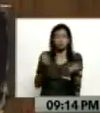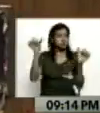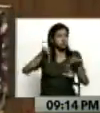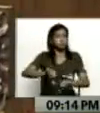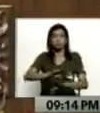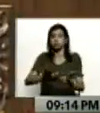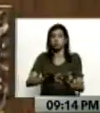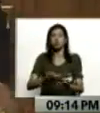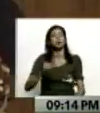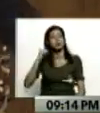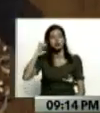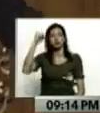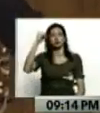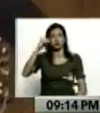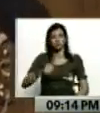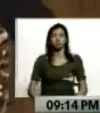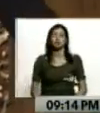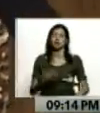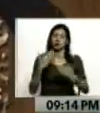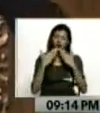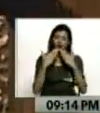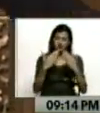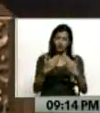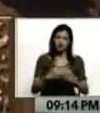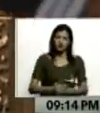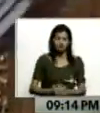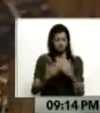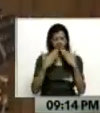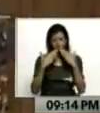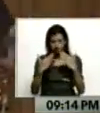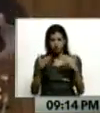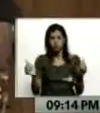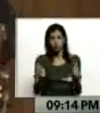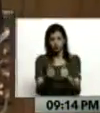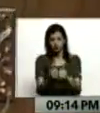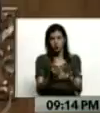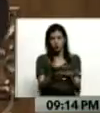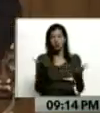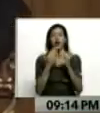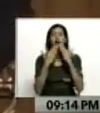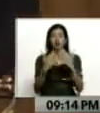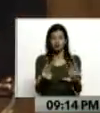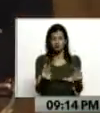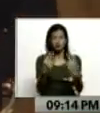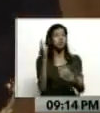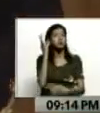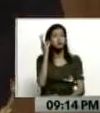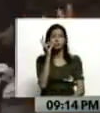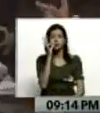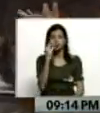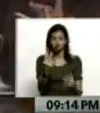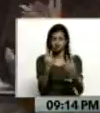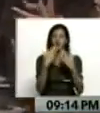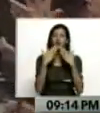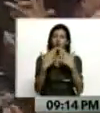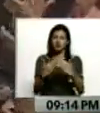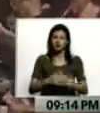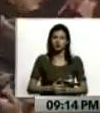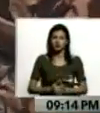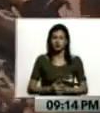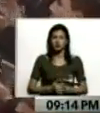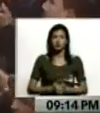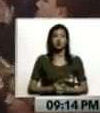o muerte venceremos Muchas gracias muchas gracias compañero Muchas gracias